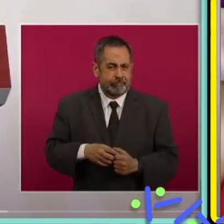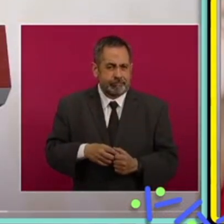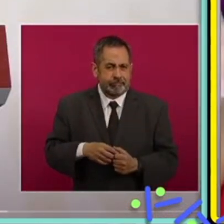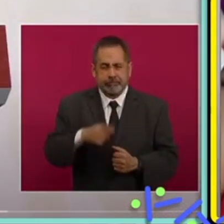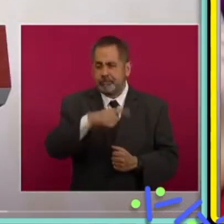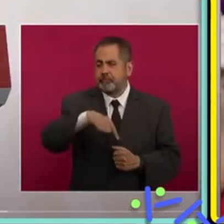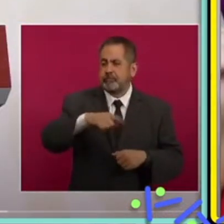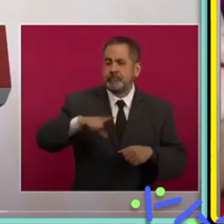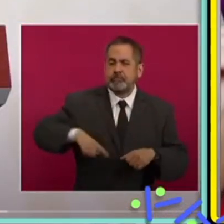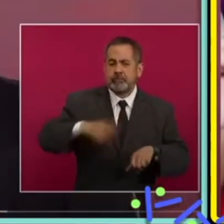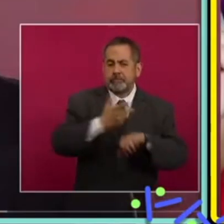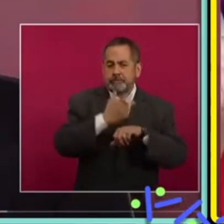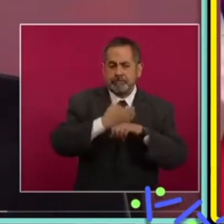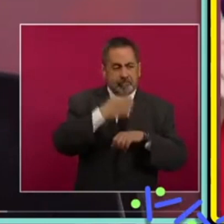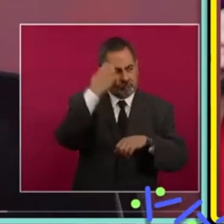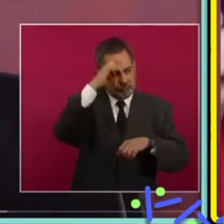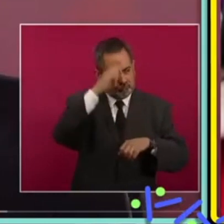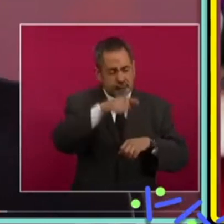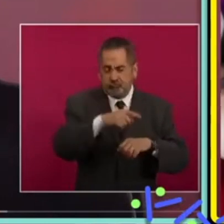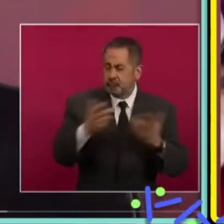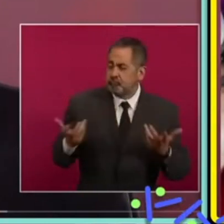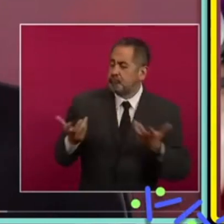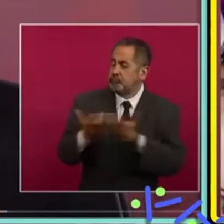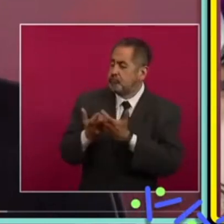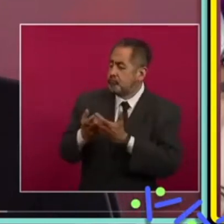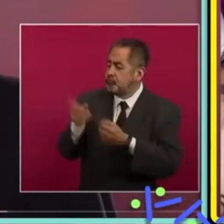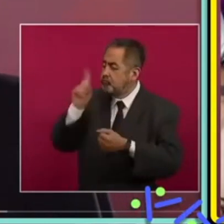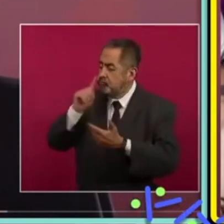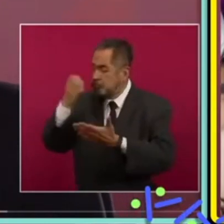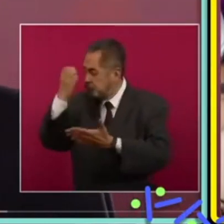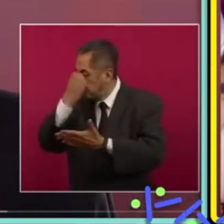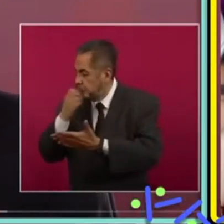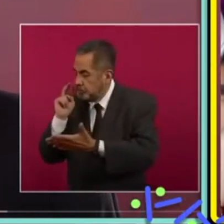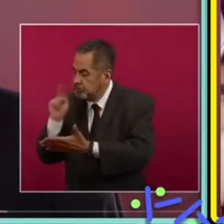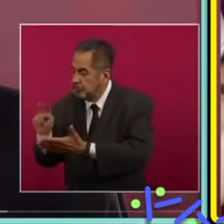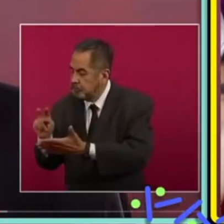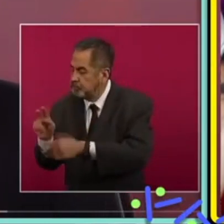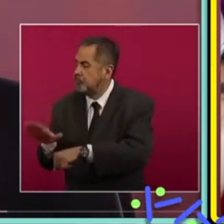del gobierno de Estados Unidos para que revise